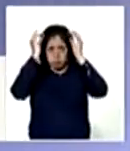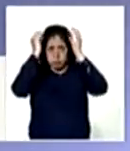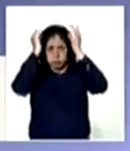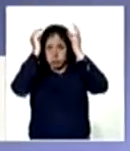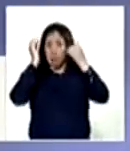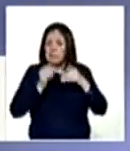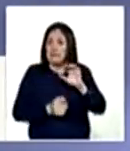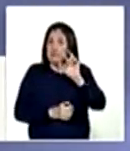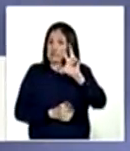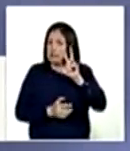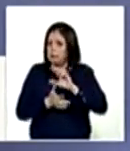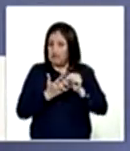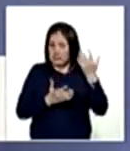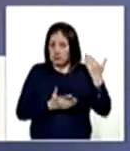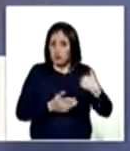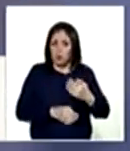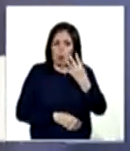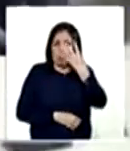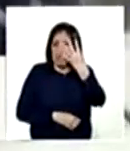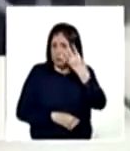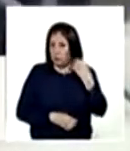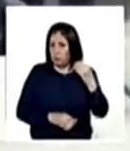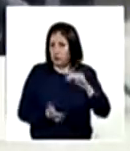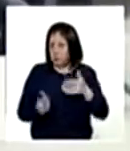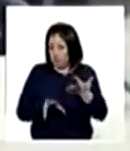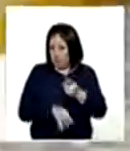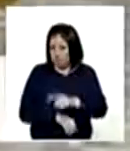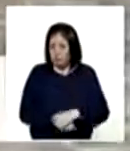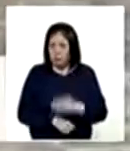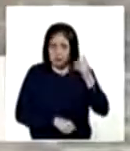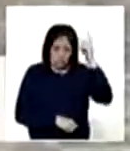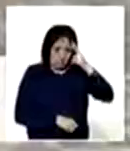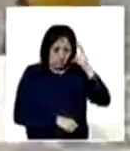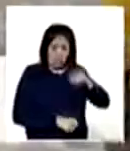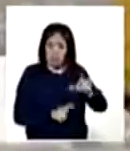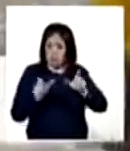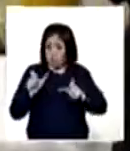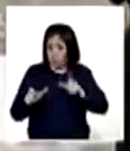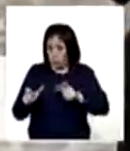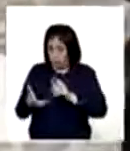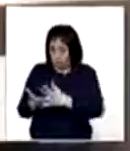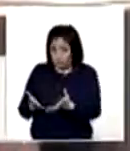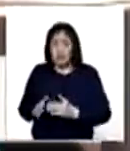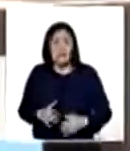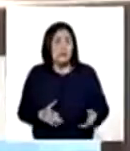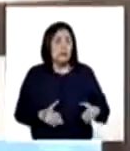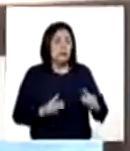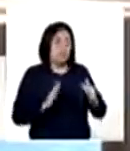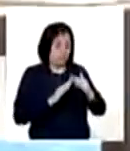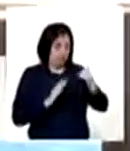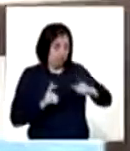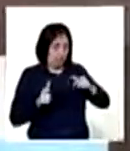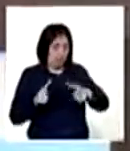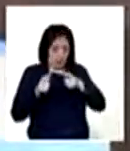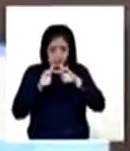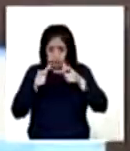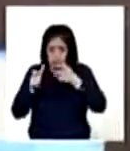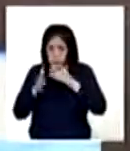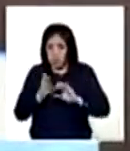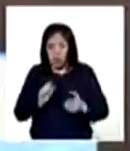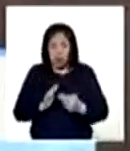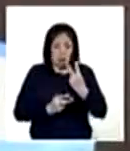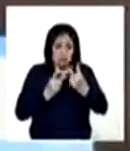de 4 jóvenes. Por ello, personal de salud y fiscalización de Santa Eulalia visitó